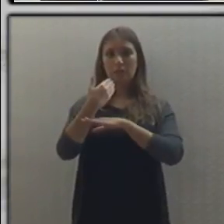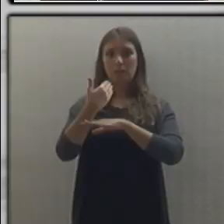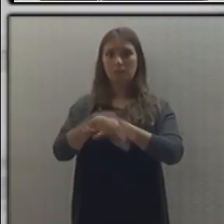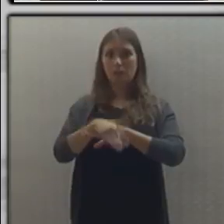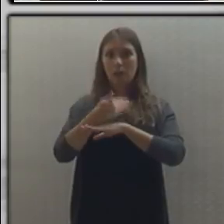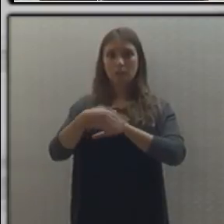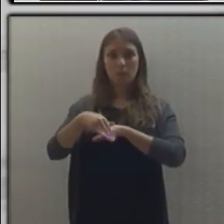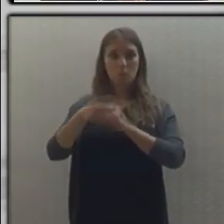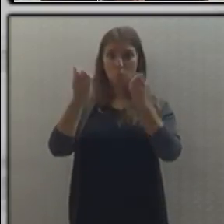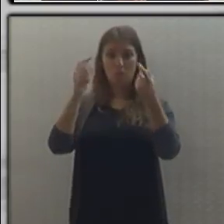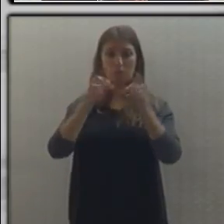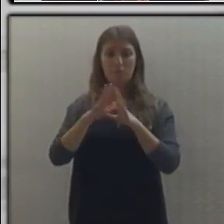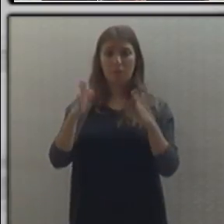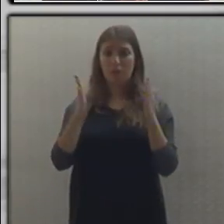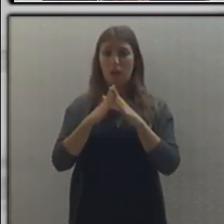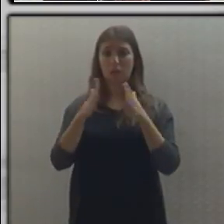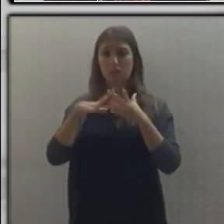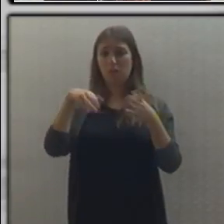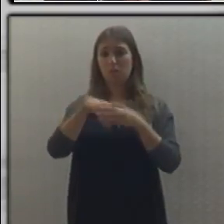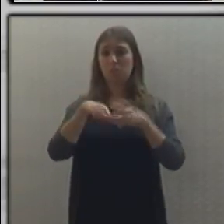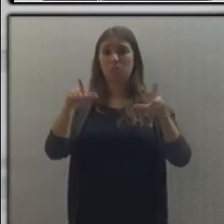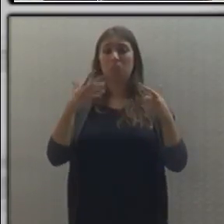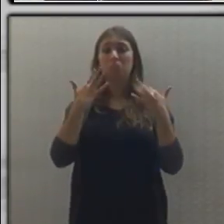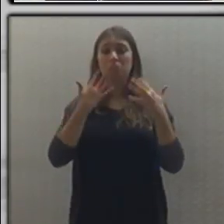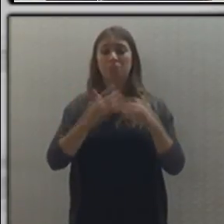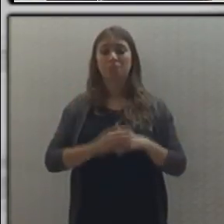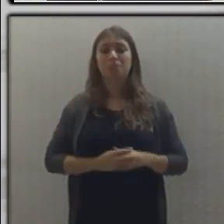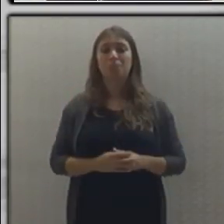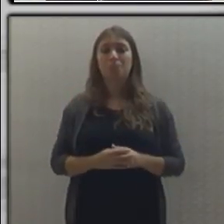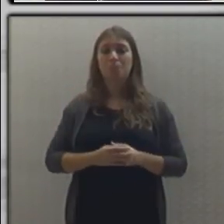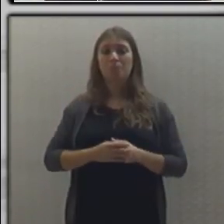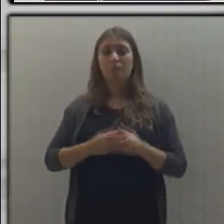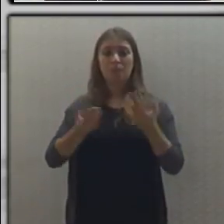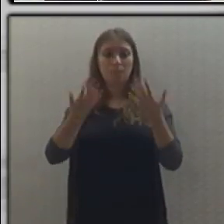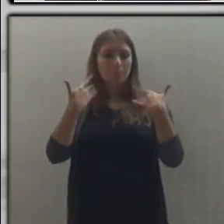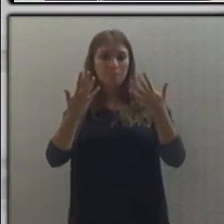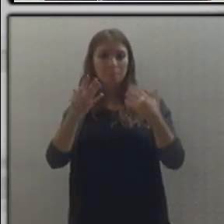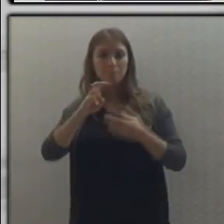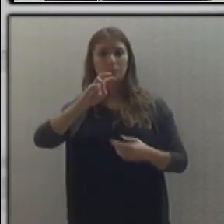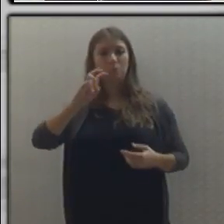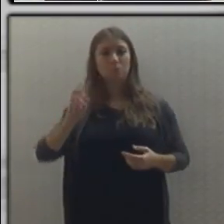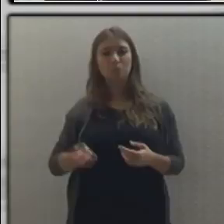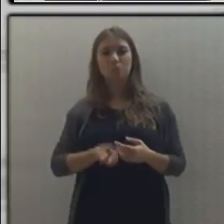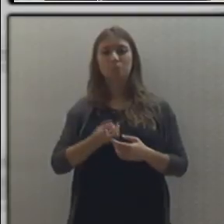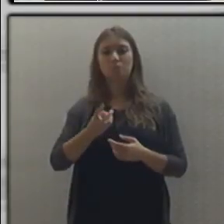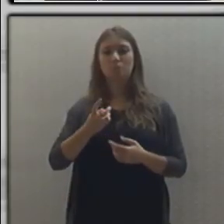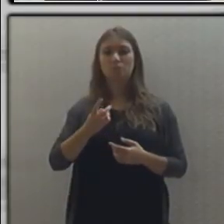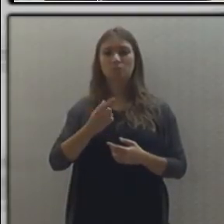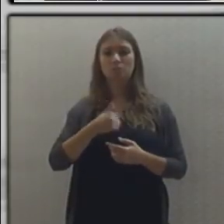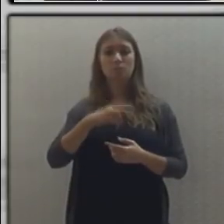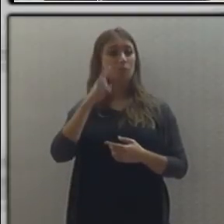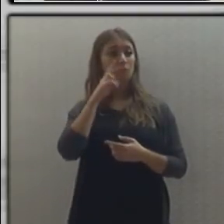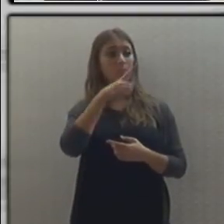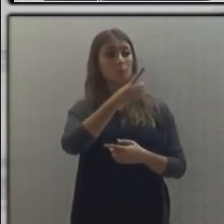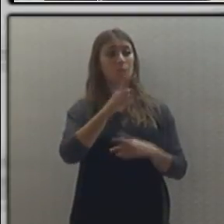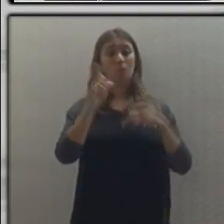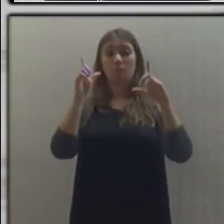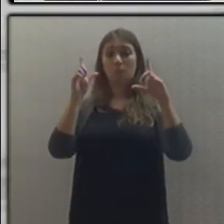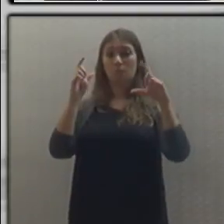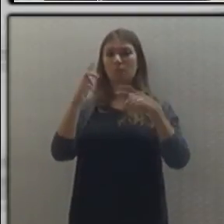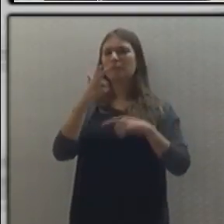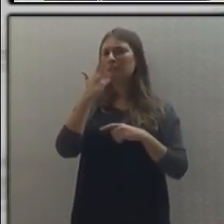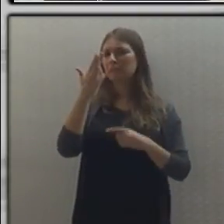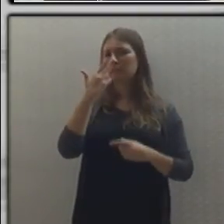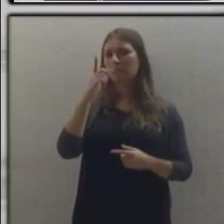casa. Con respecto al tema de la ventilación, del aire y demás, he traído este ejemplo porque me parece